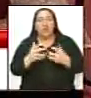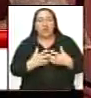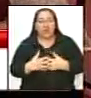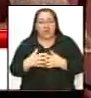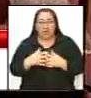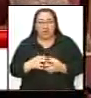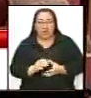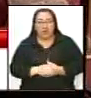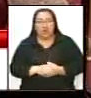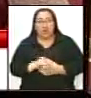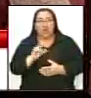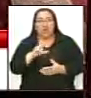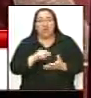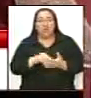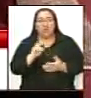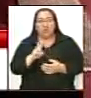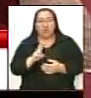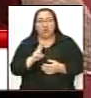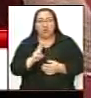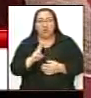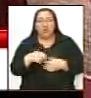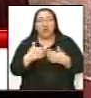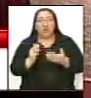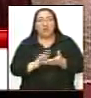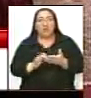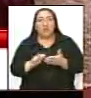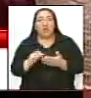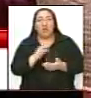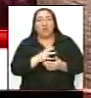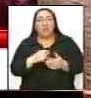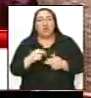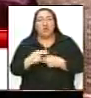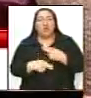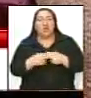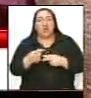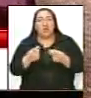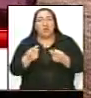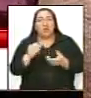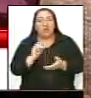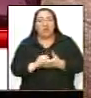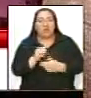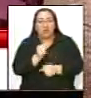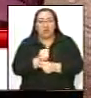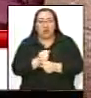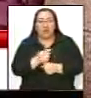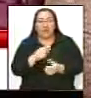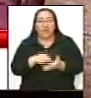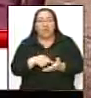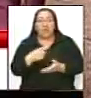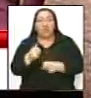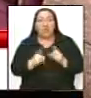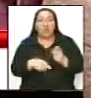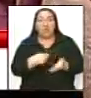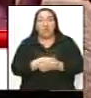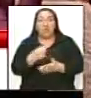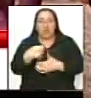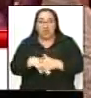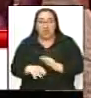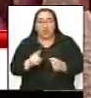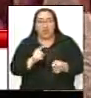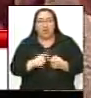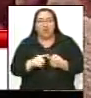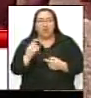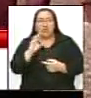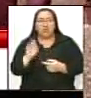110 millones de dólares americanos. 3.2. Autorízase al Gobierno Nacional para acordar operaciones de endeudamiento interno hasta por un